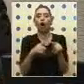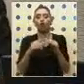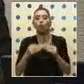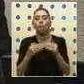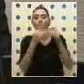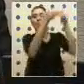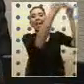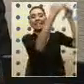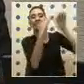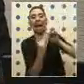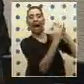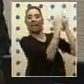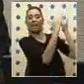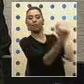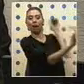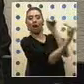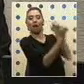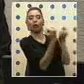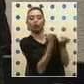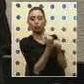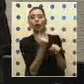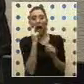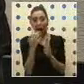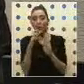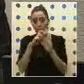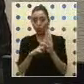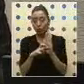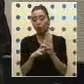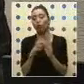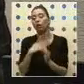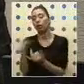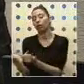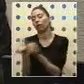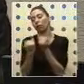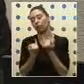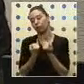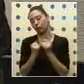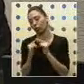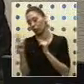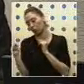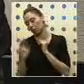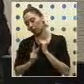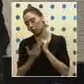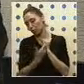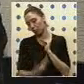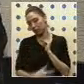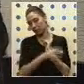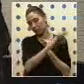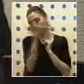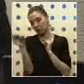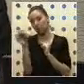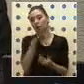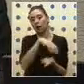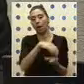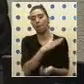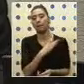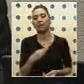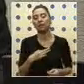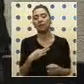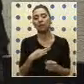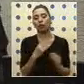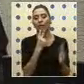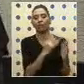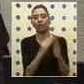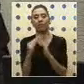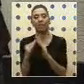oriente y está en proyecto, y yo quisiera conocer que informara por su intermedio, señor presidente, el Ministerio de